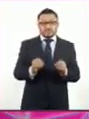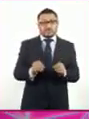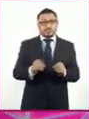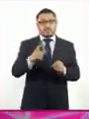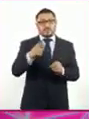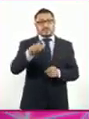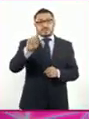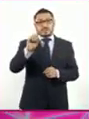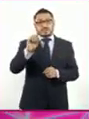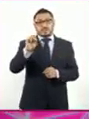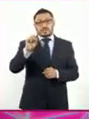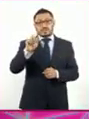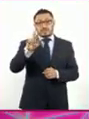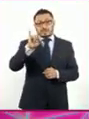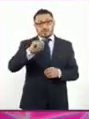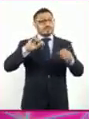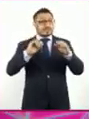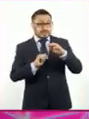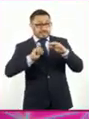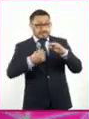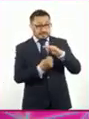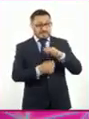glosario tecnológico.